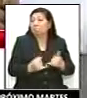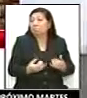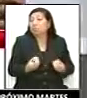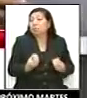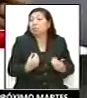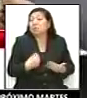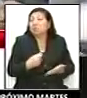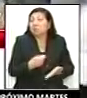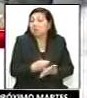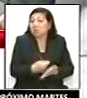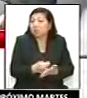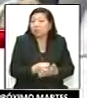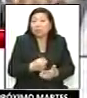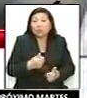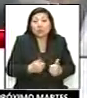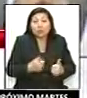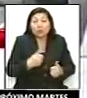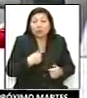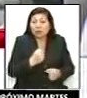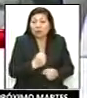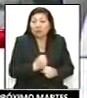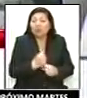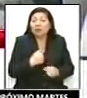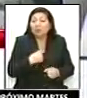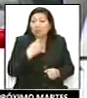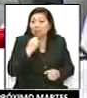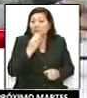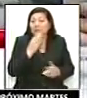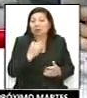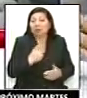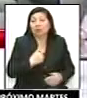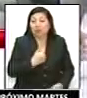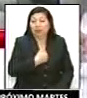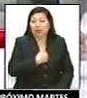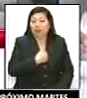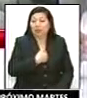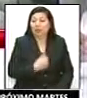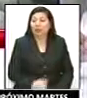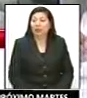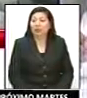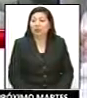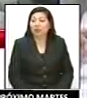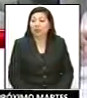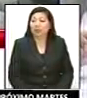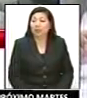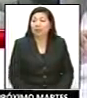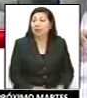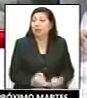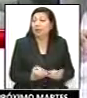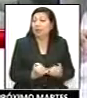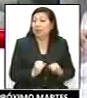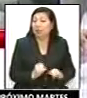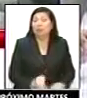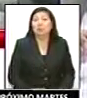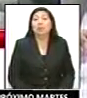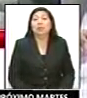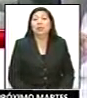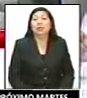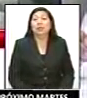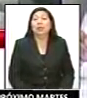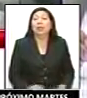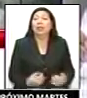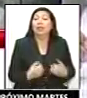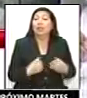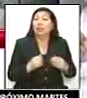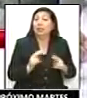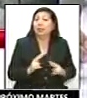¿cómo les voy a pagar? ¿Cuál va a ser su régimen laboral? Yo lo decido, eso es mi autonomía. Y la independencia tiene que